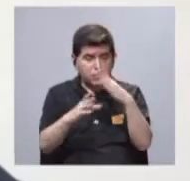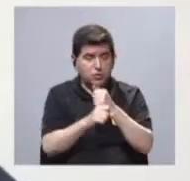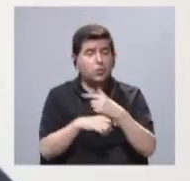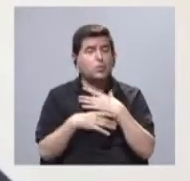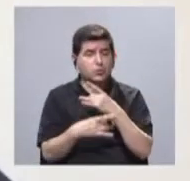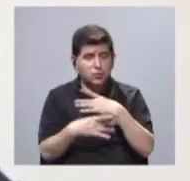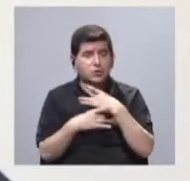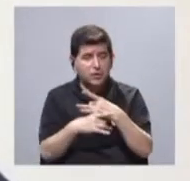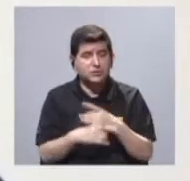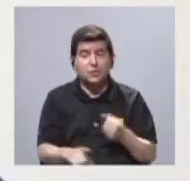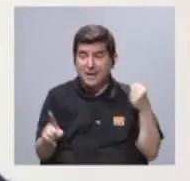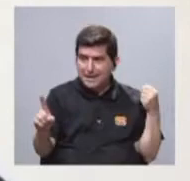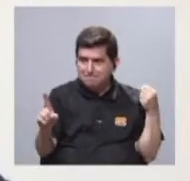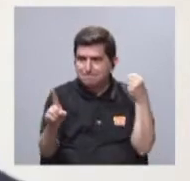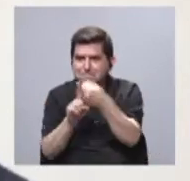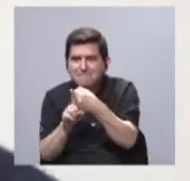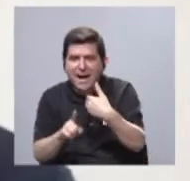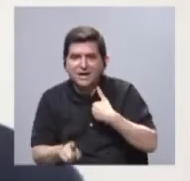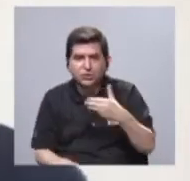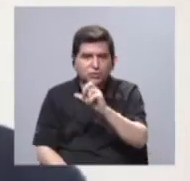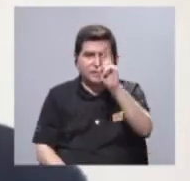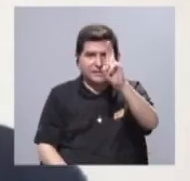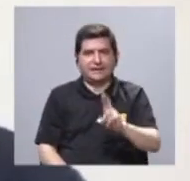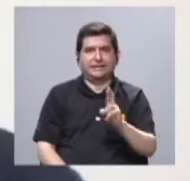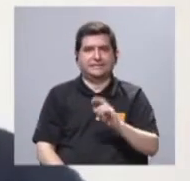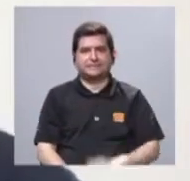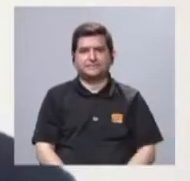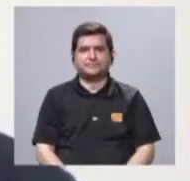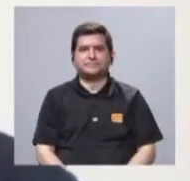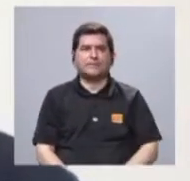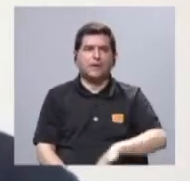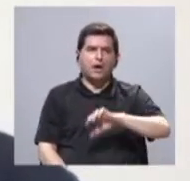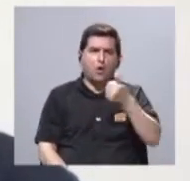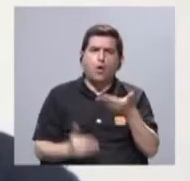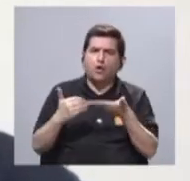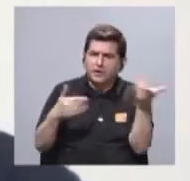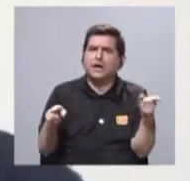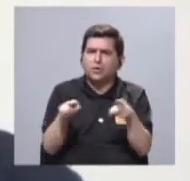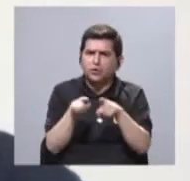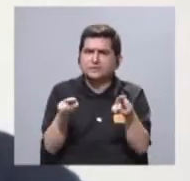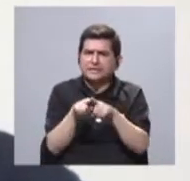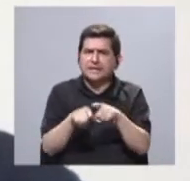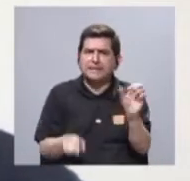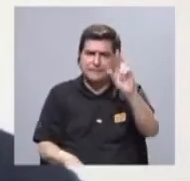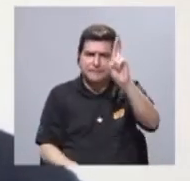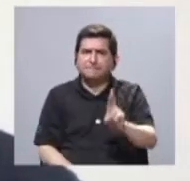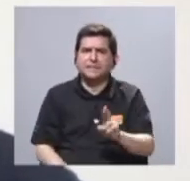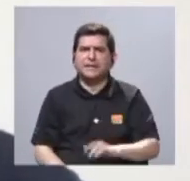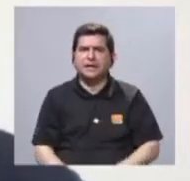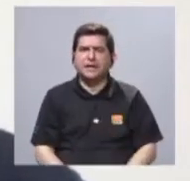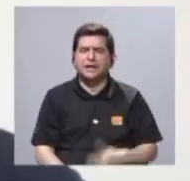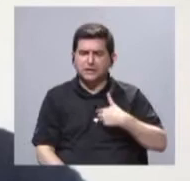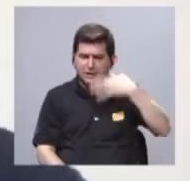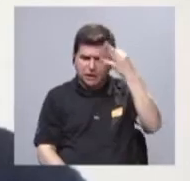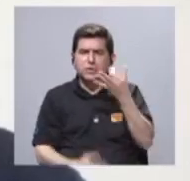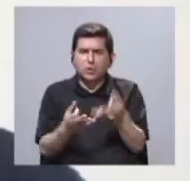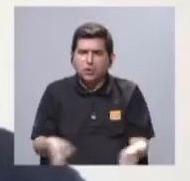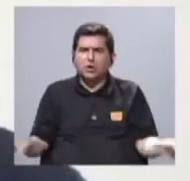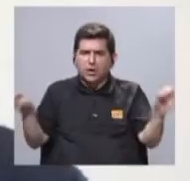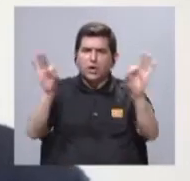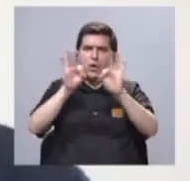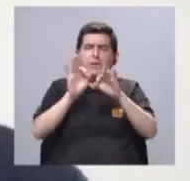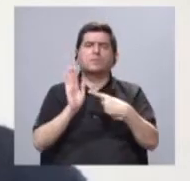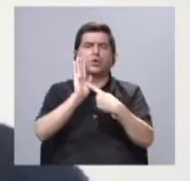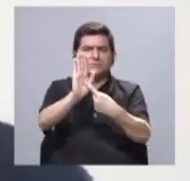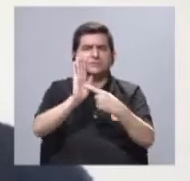Sí, bueno, has hecho un resumen muy interesante del impacto que tuvo esto en Costa Rica. Hay otro elemento que para el